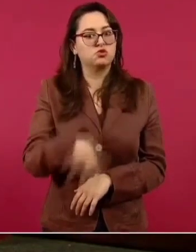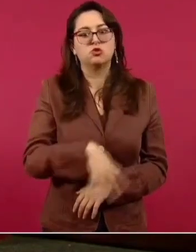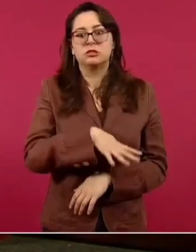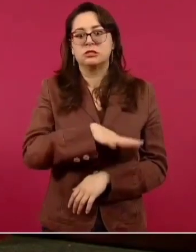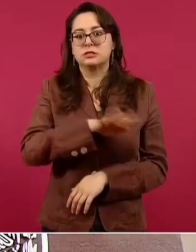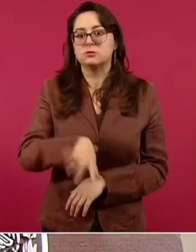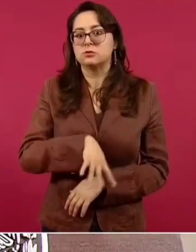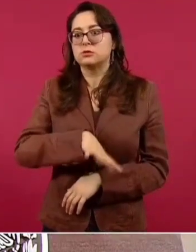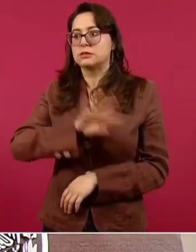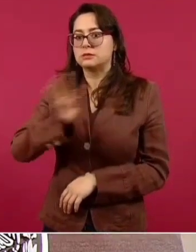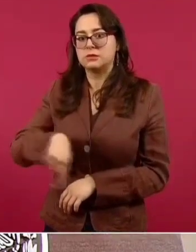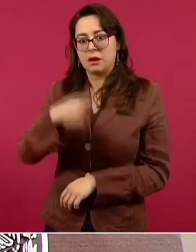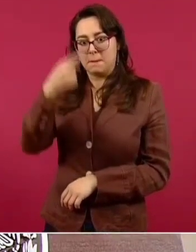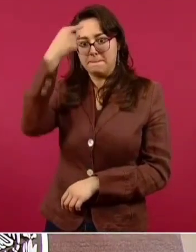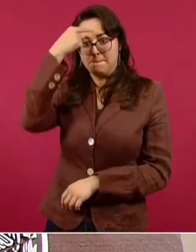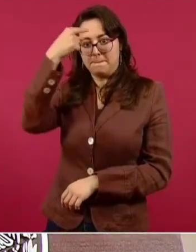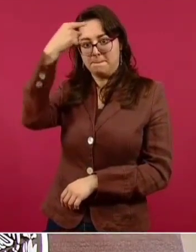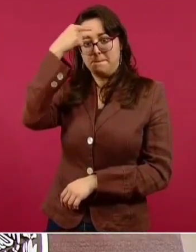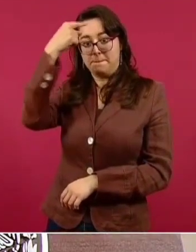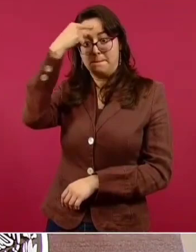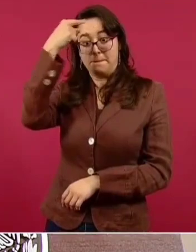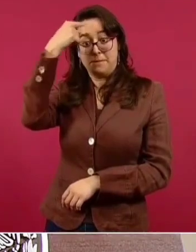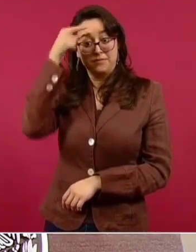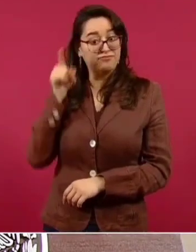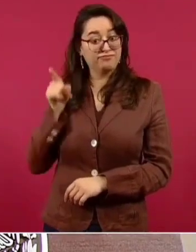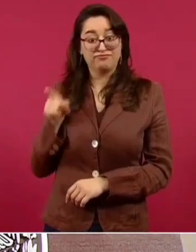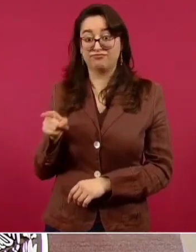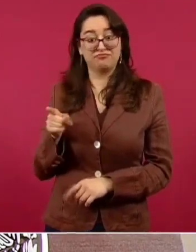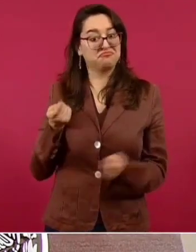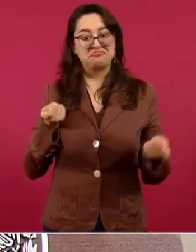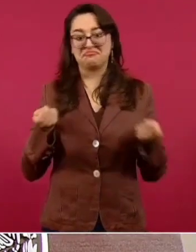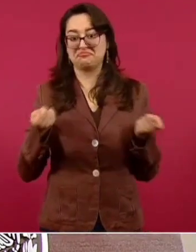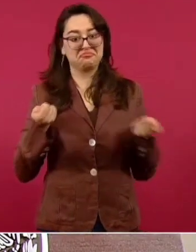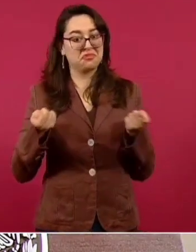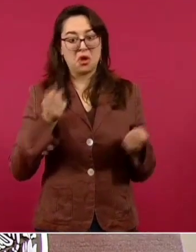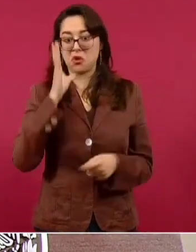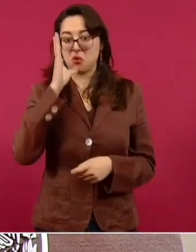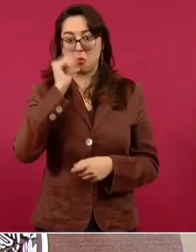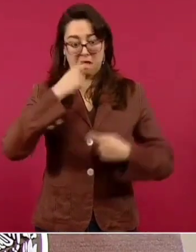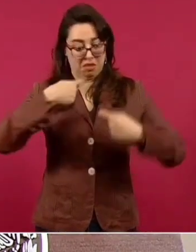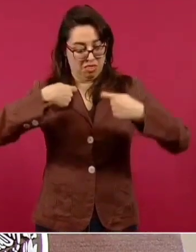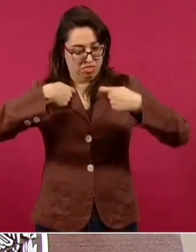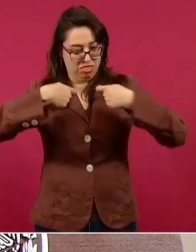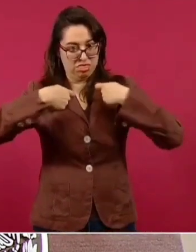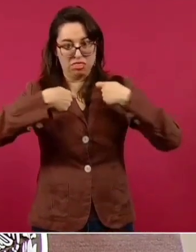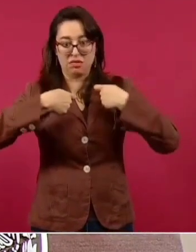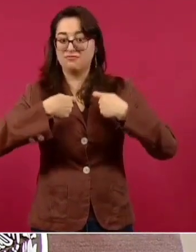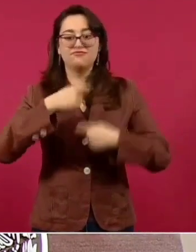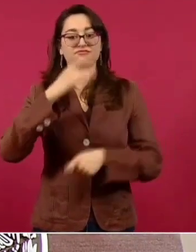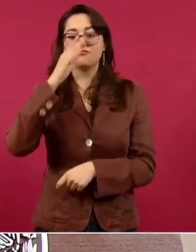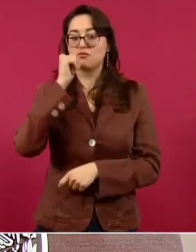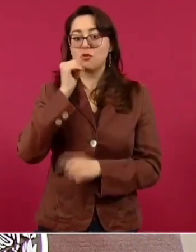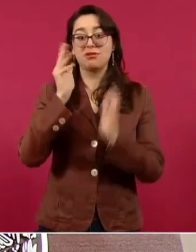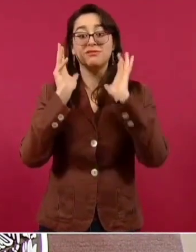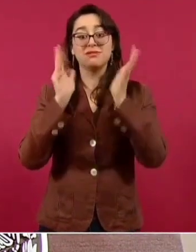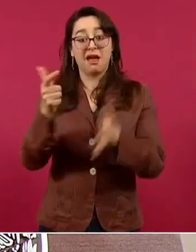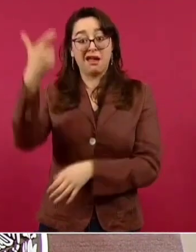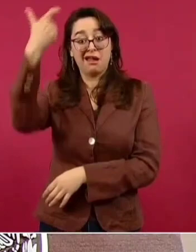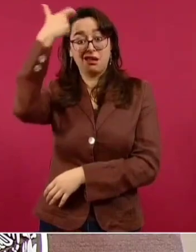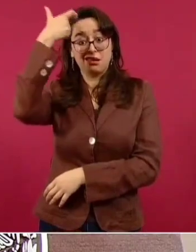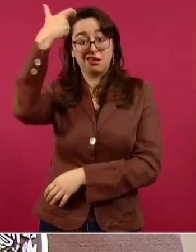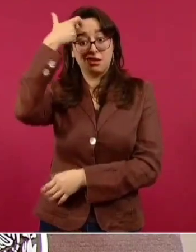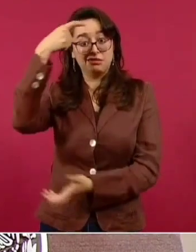compulsiva. Esto va más allá de la voluntad. La adicción es un asunto neurológico y